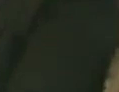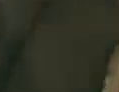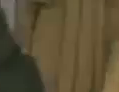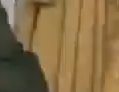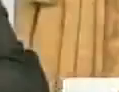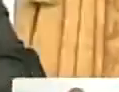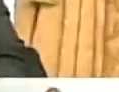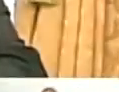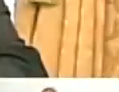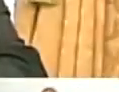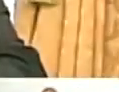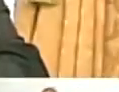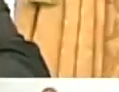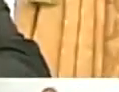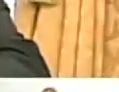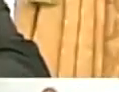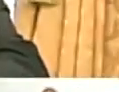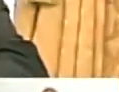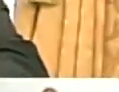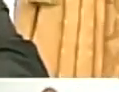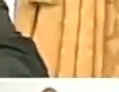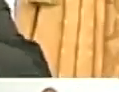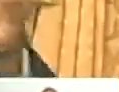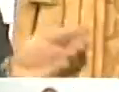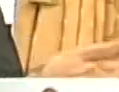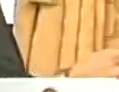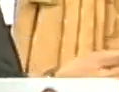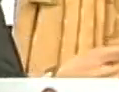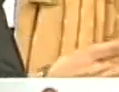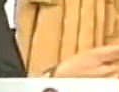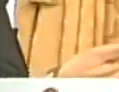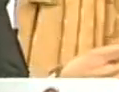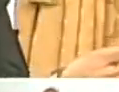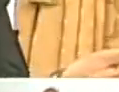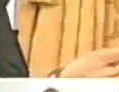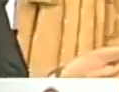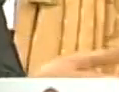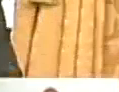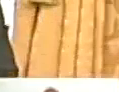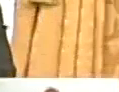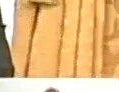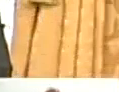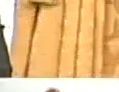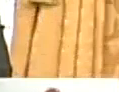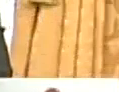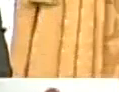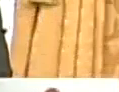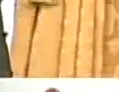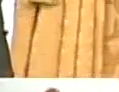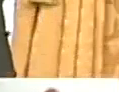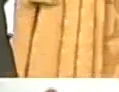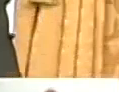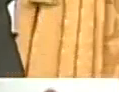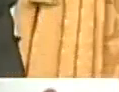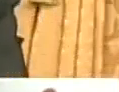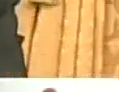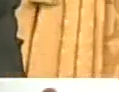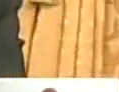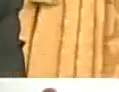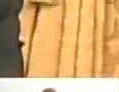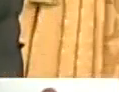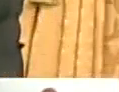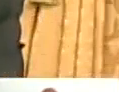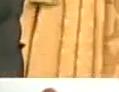Ahora estamos abriendo las inversiones al máximo nivel para avanzar en todos los bloques de